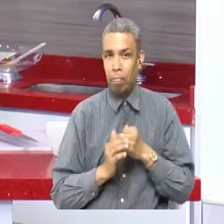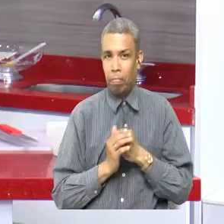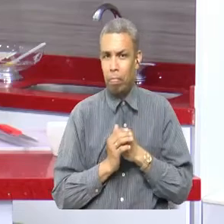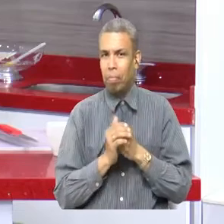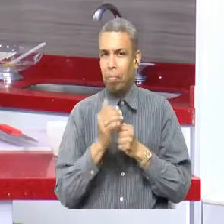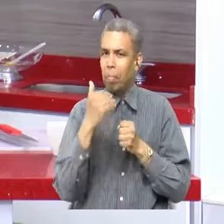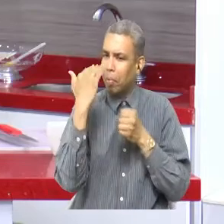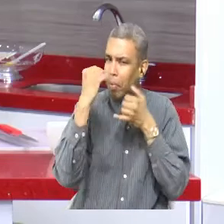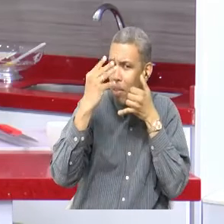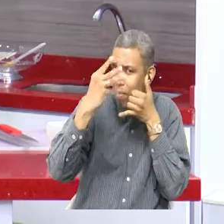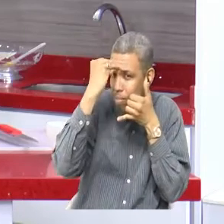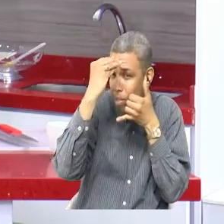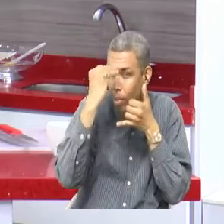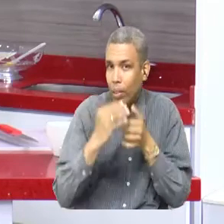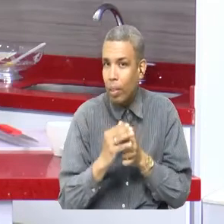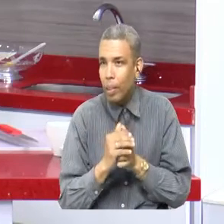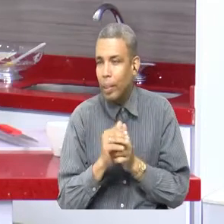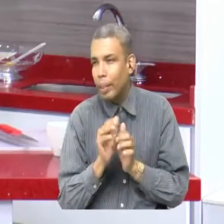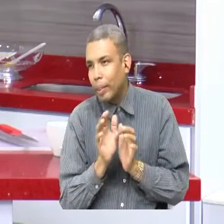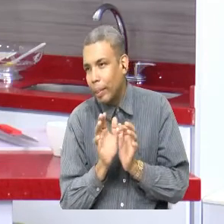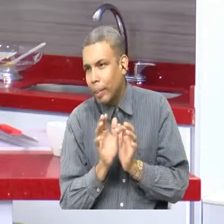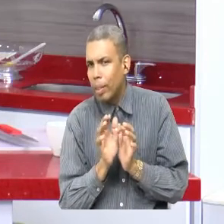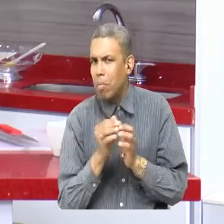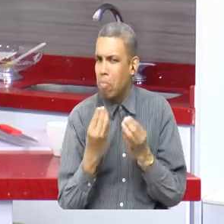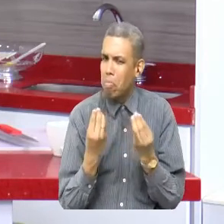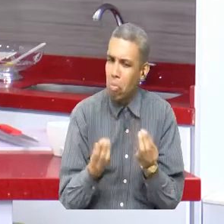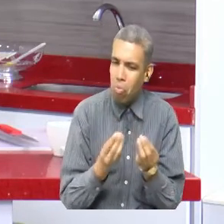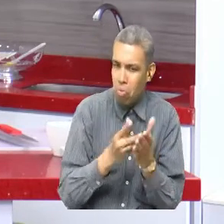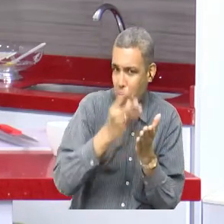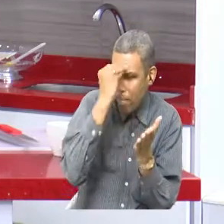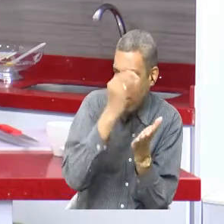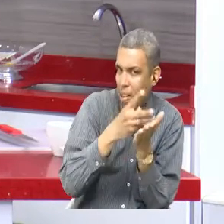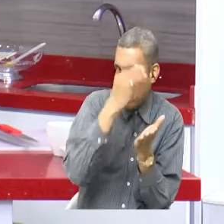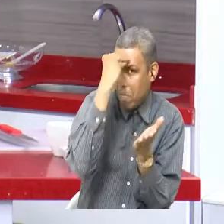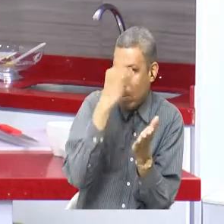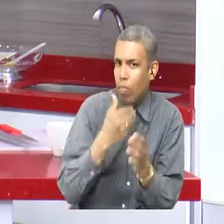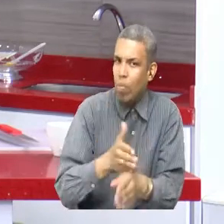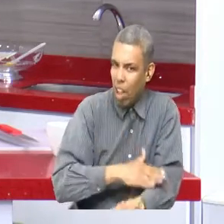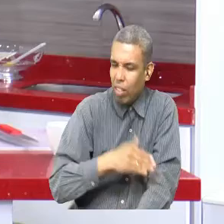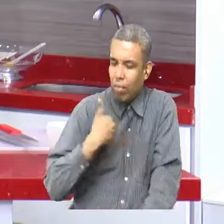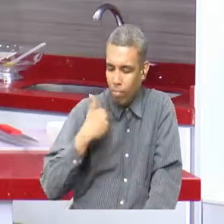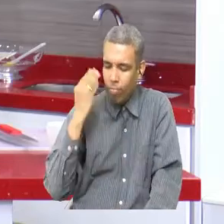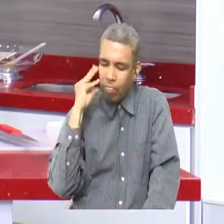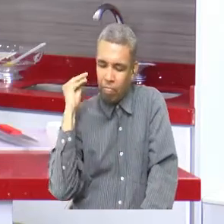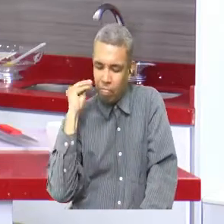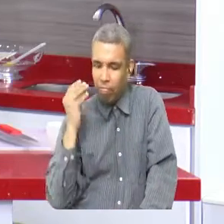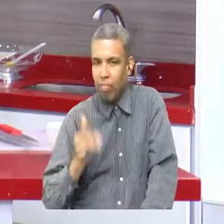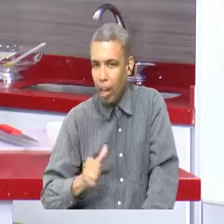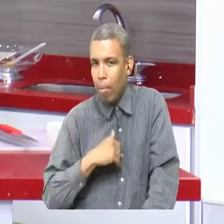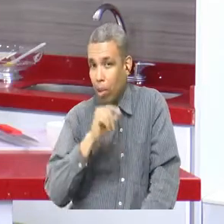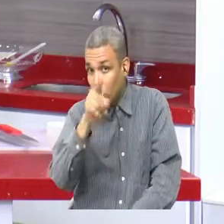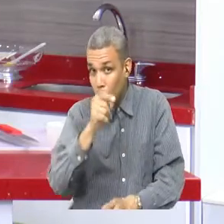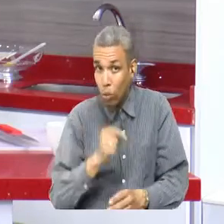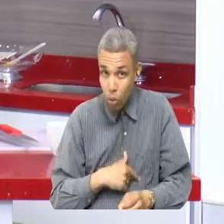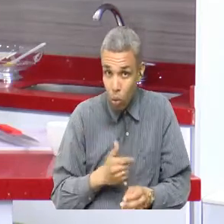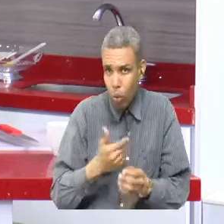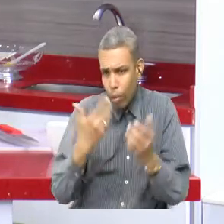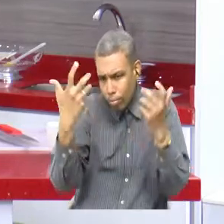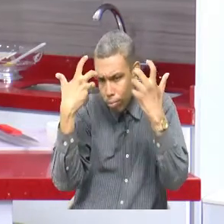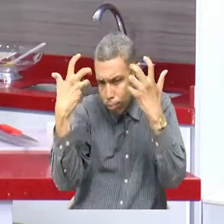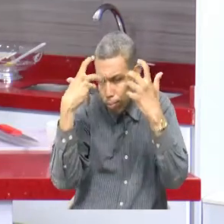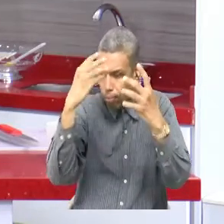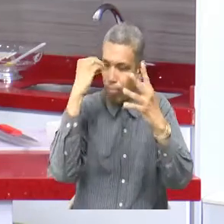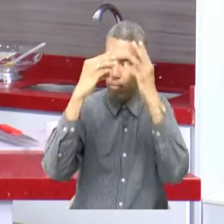platos, pero ahí he aprendido un poco más. Perfecto, ha aprendido. Dios te bendiga, Cristina. La técnica. Amén. Que ella con